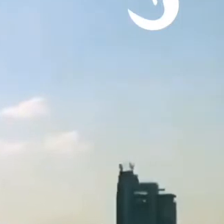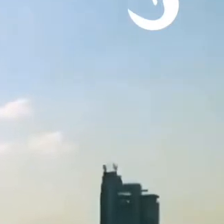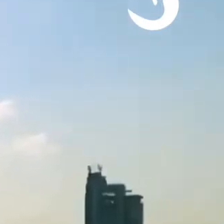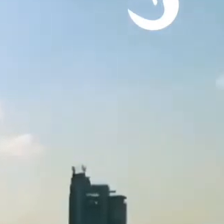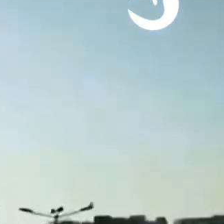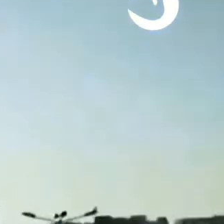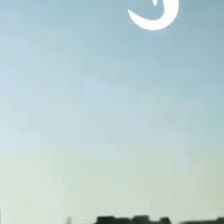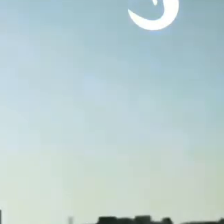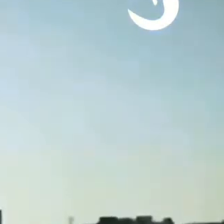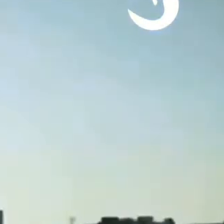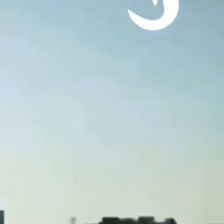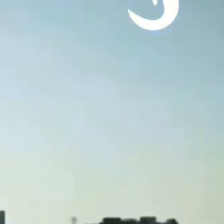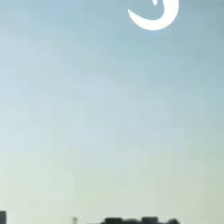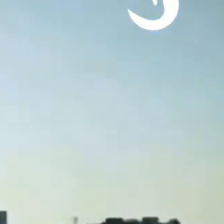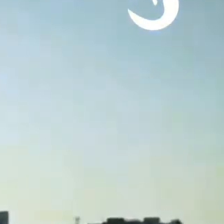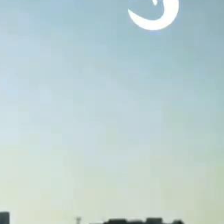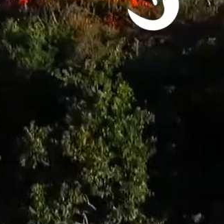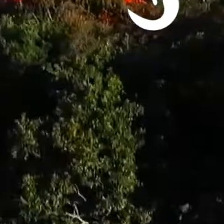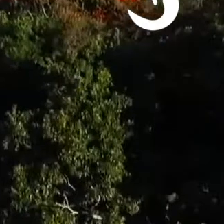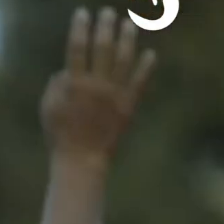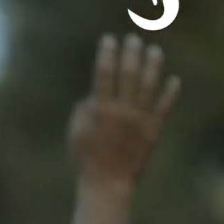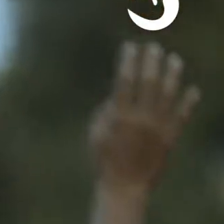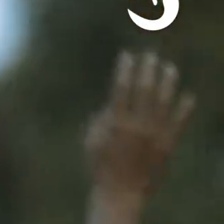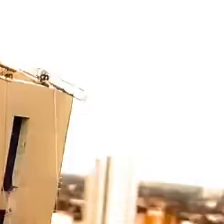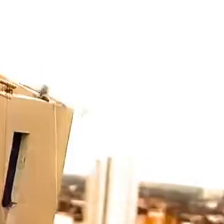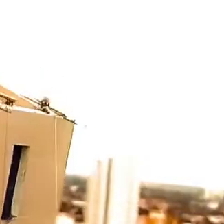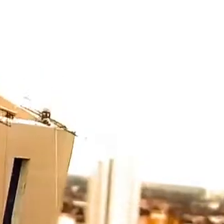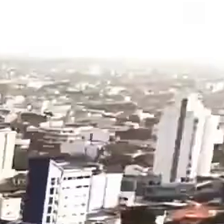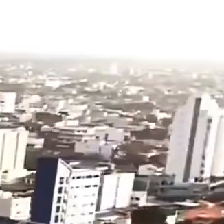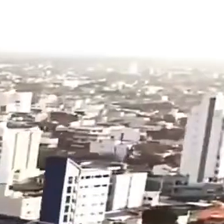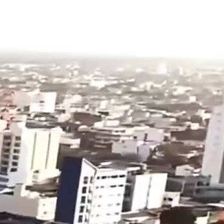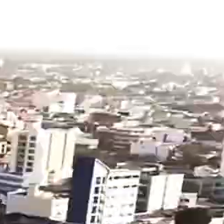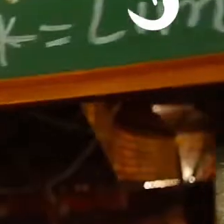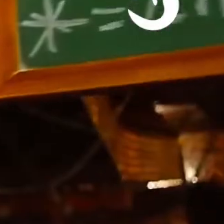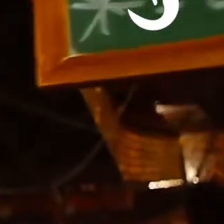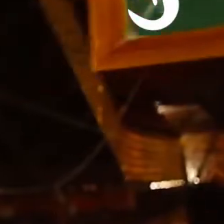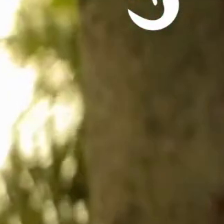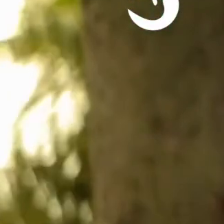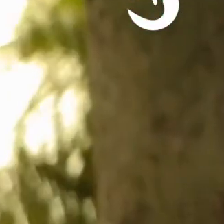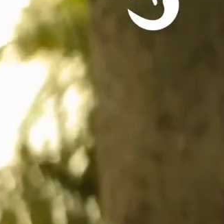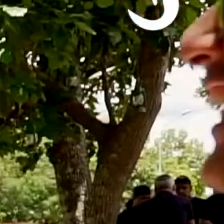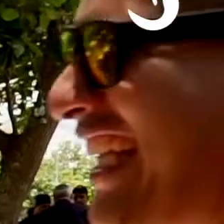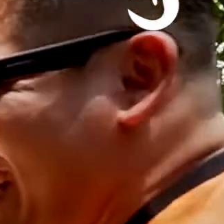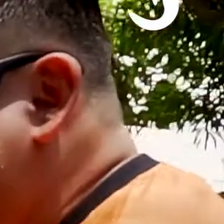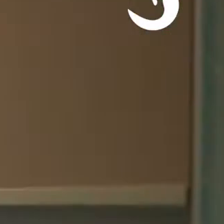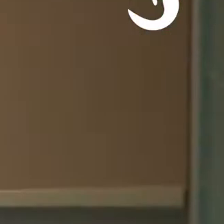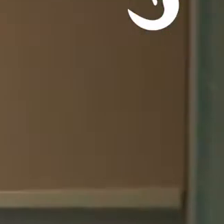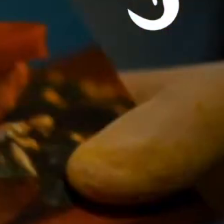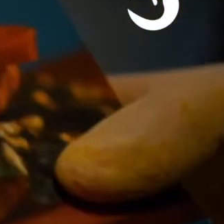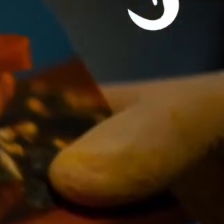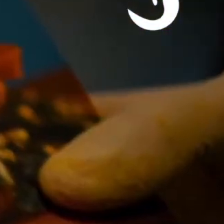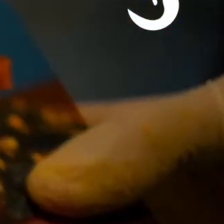Santa Cruz, una tierra llena de esperanza, vida, fe y desarrollo, de gente solidaria, alegre